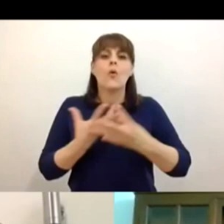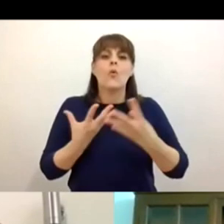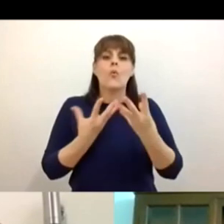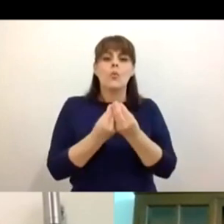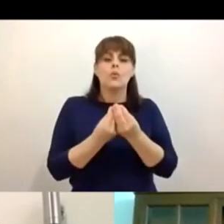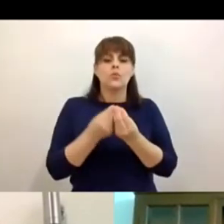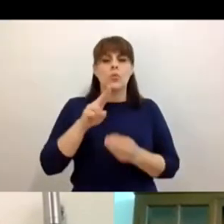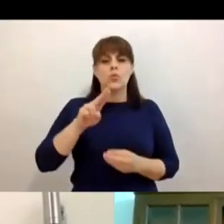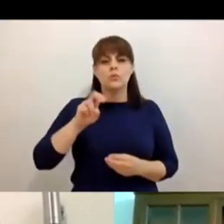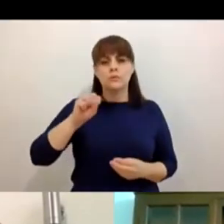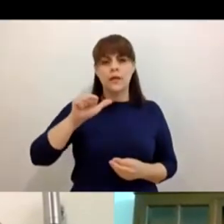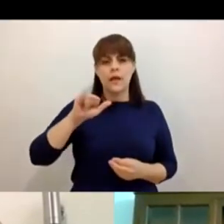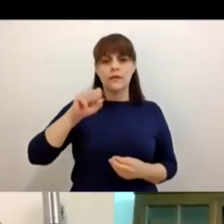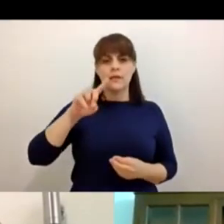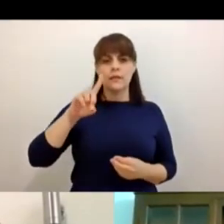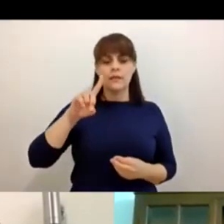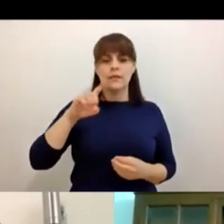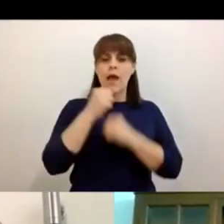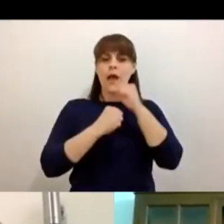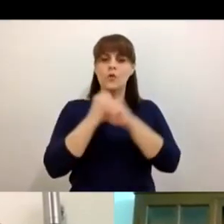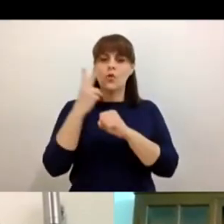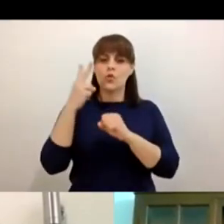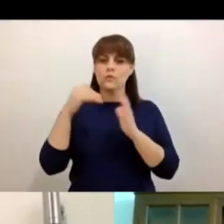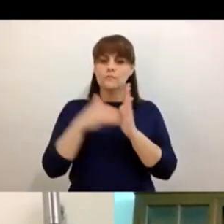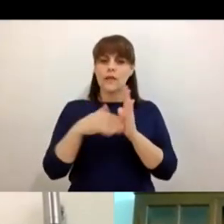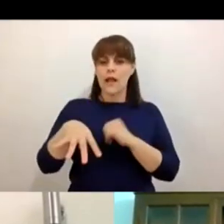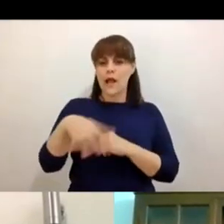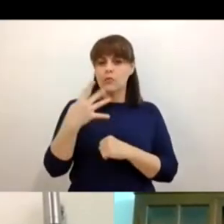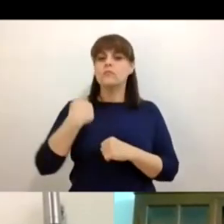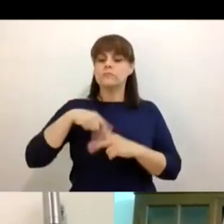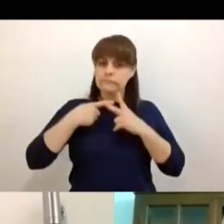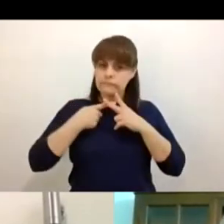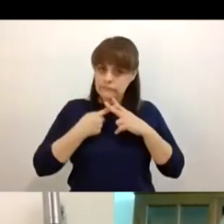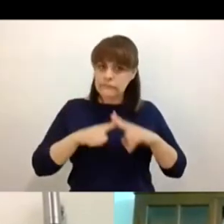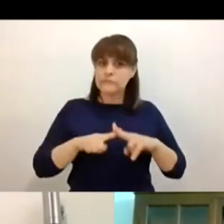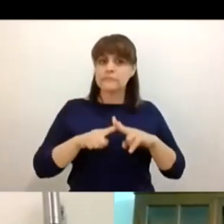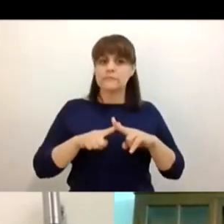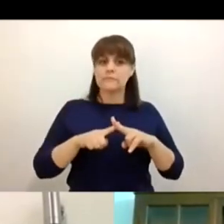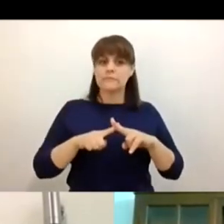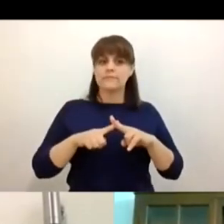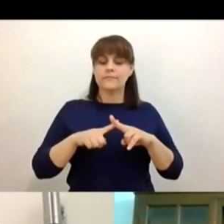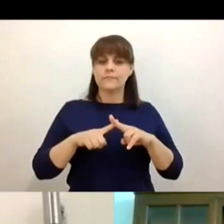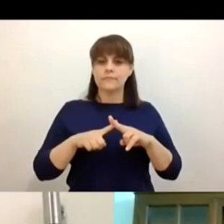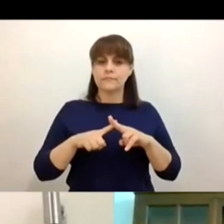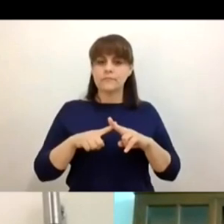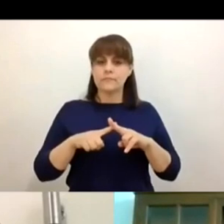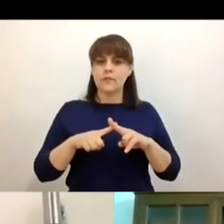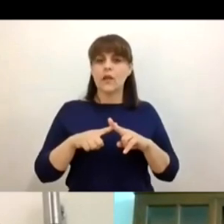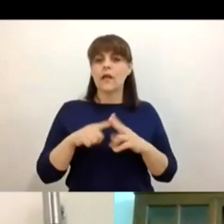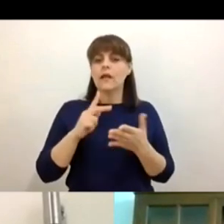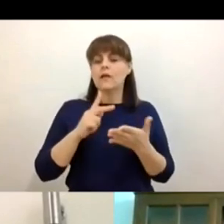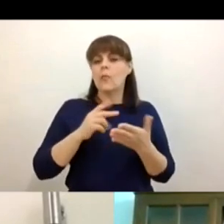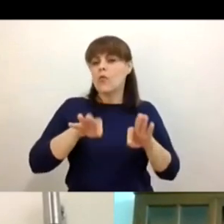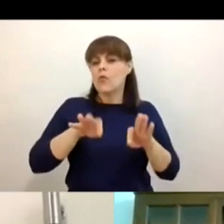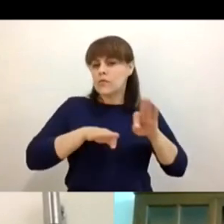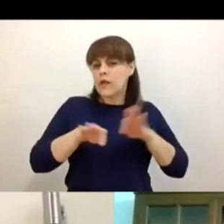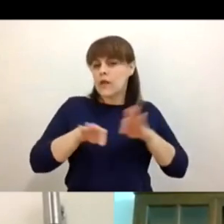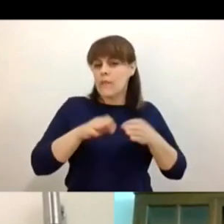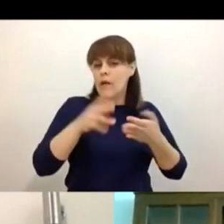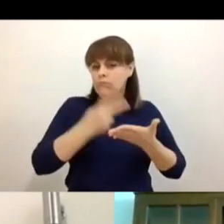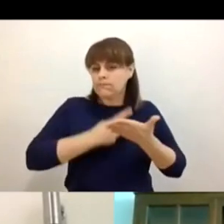el 2014, lo empezamos, y bueno, una gran parte del modelo que hemos hecho